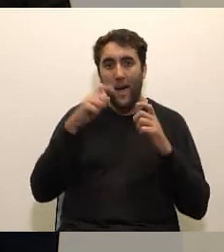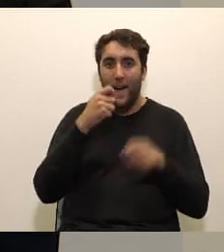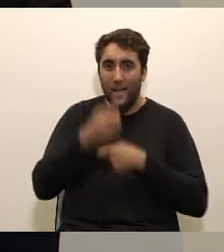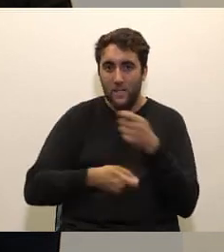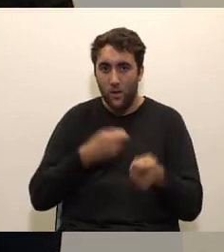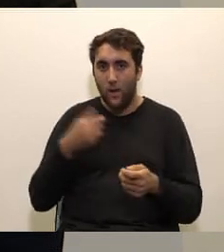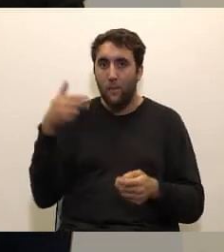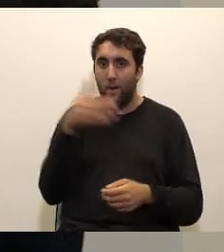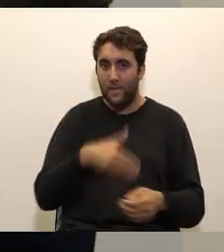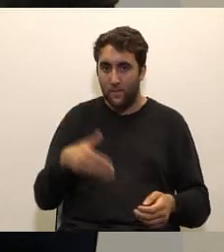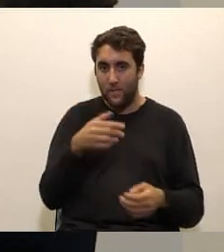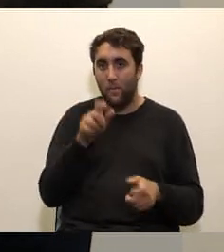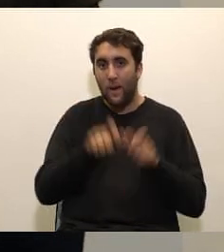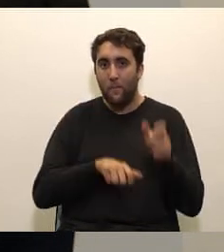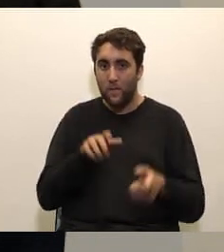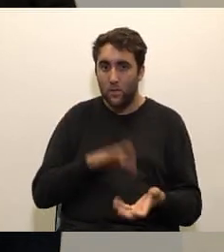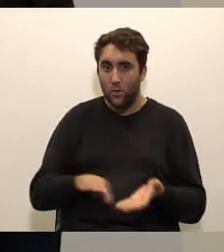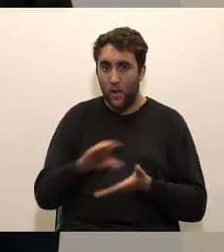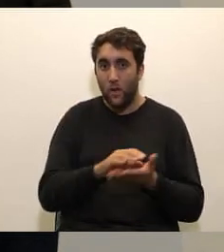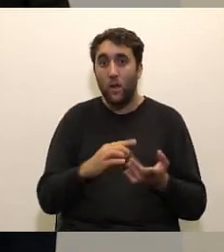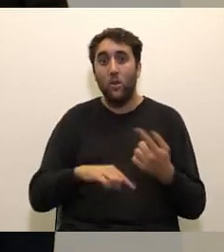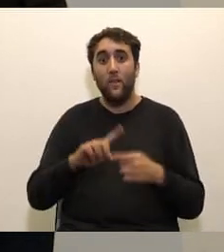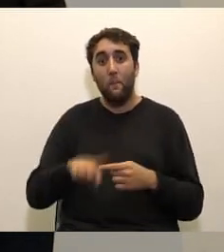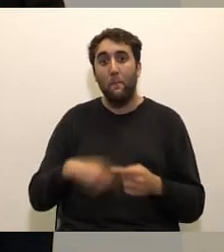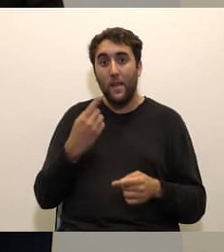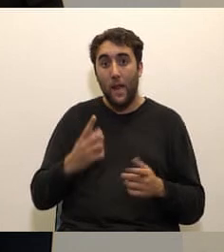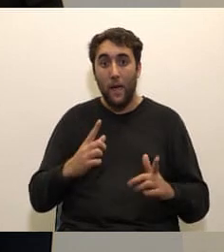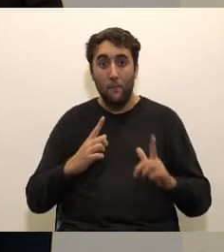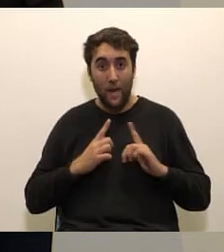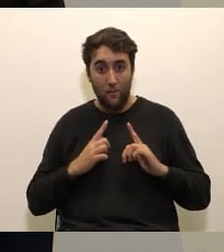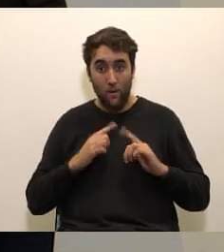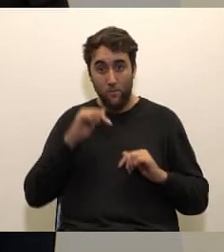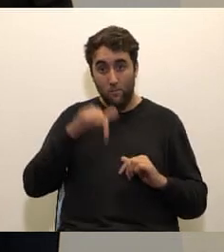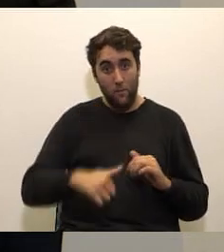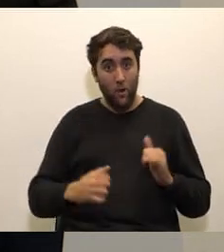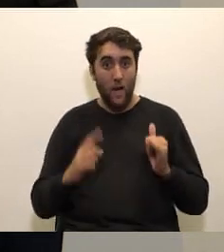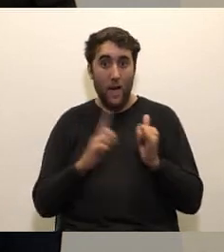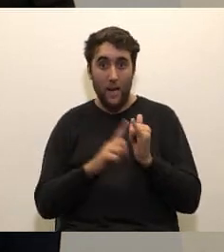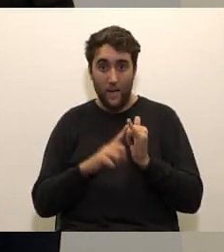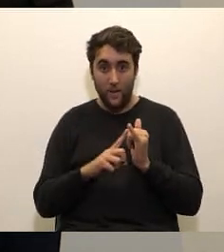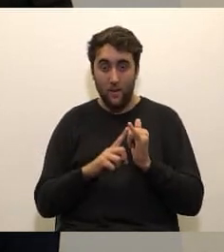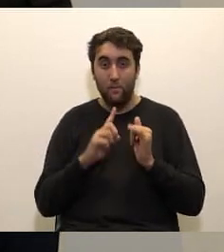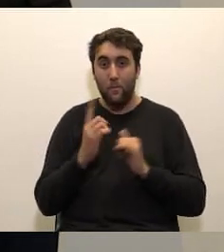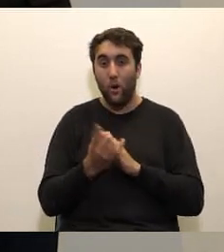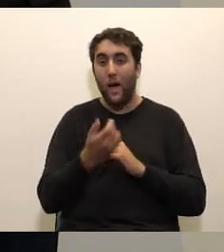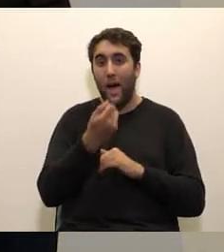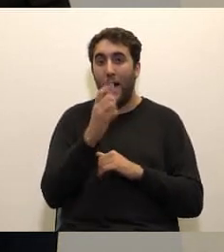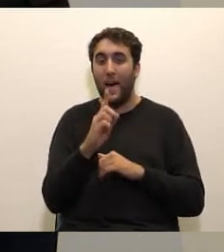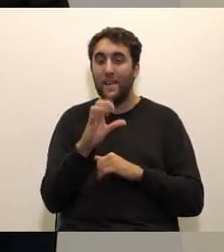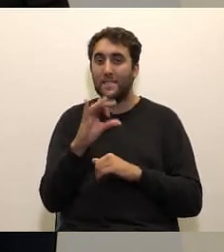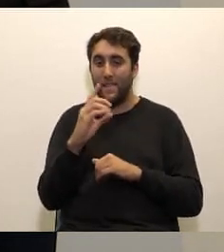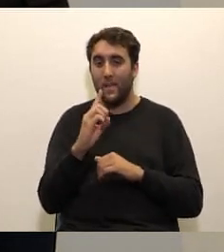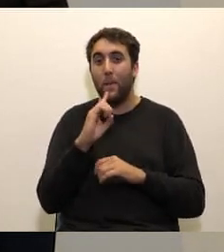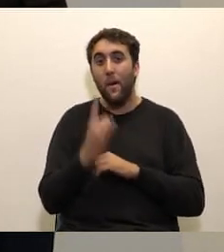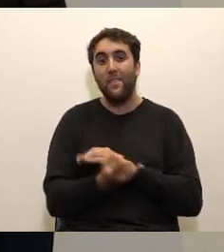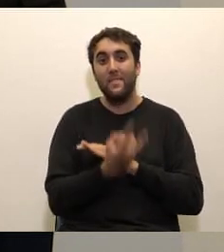participación para la acción ciudadana. Mañana entonces los esperamos en el canal de YouTube de AGESIC y de